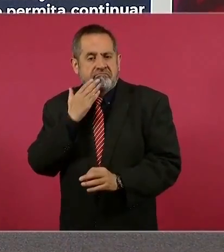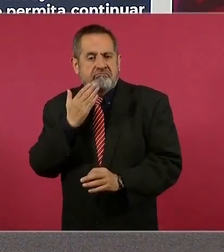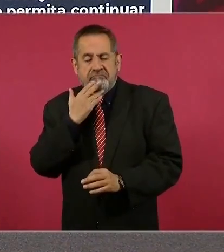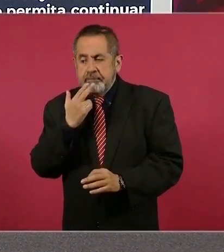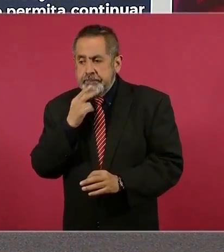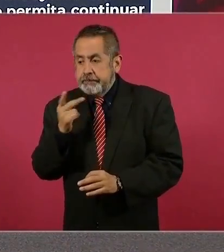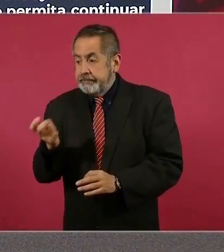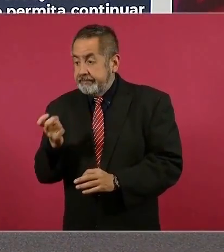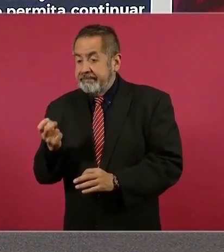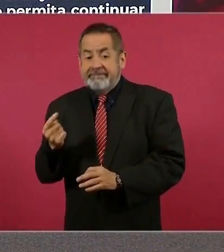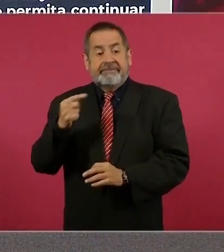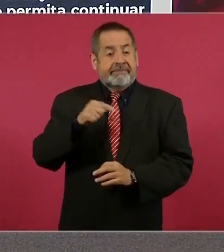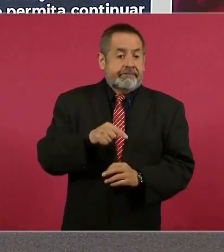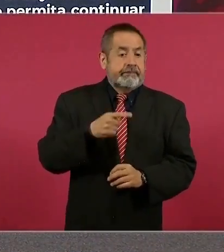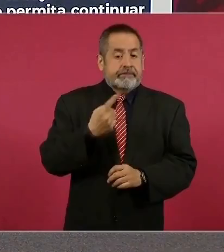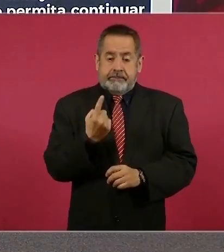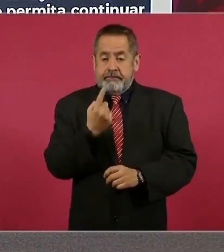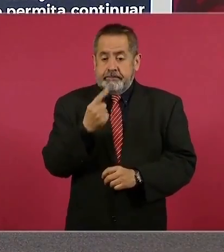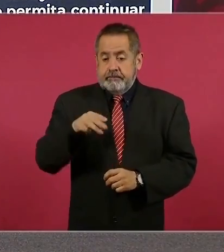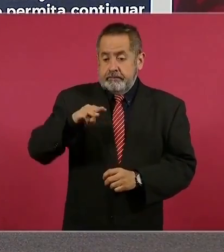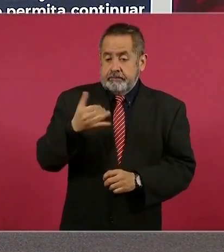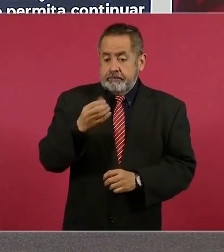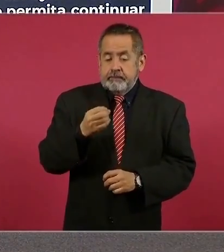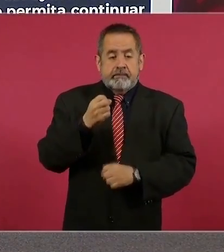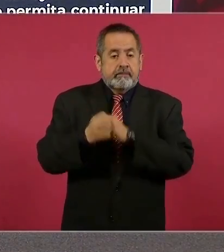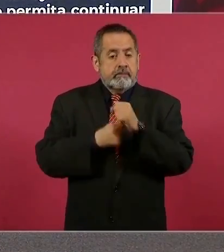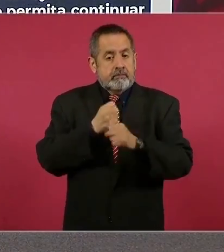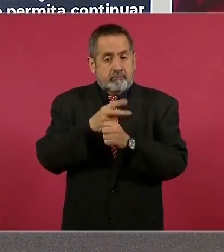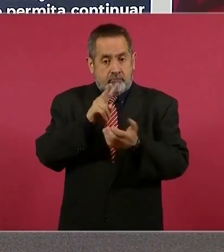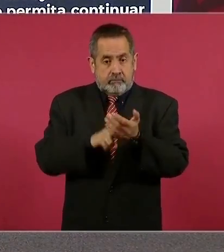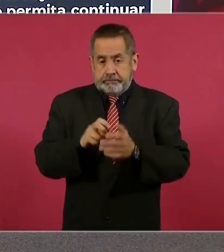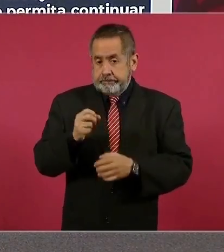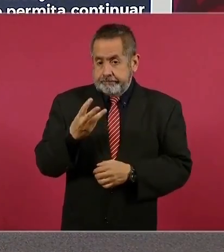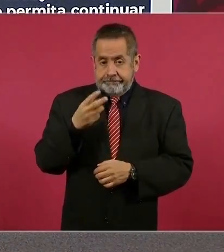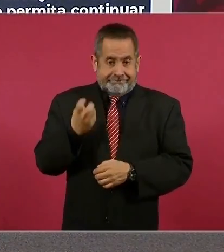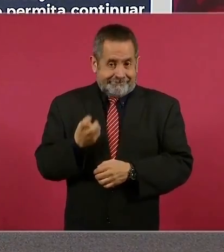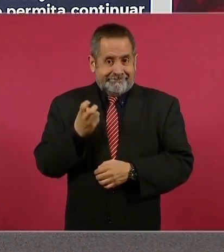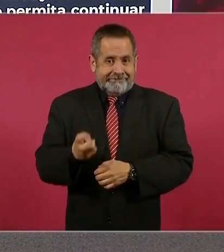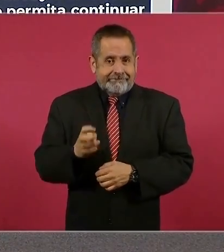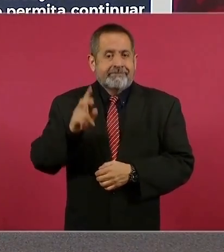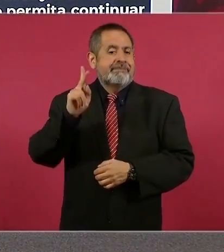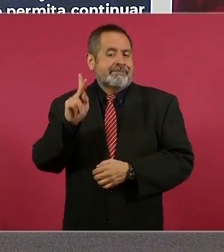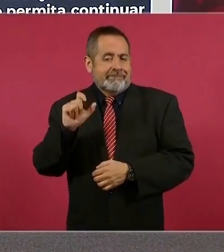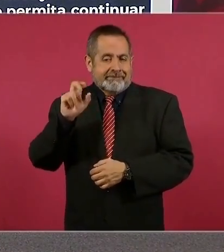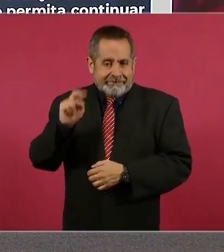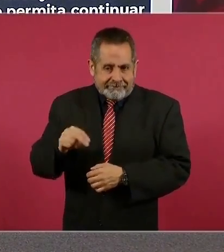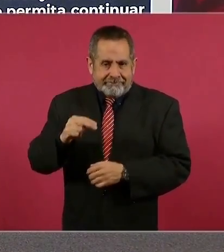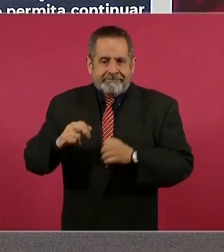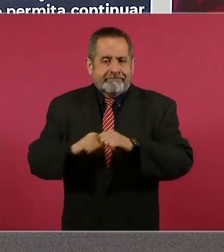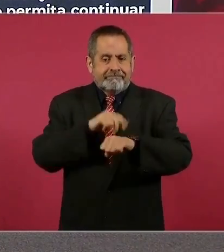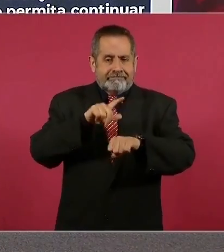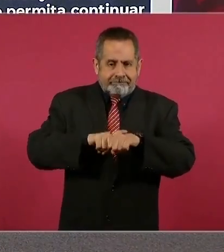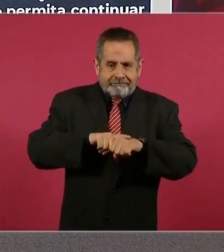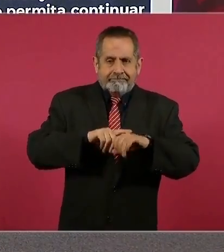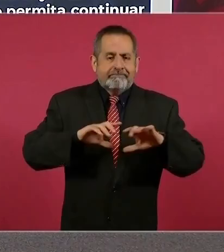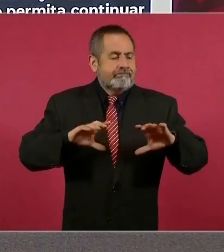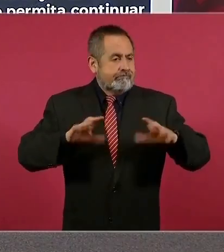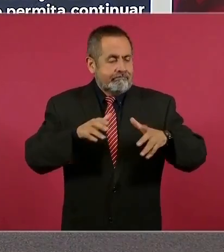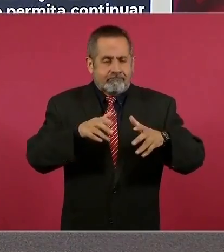andar a partir del 1 de mayo de 2023 la Estrategia Nacional de